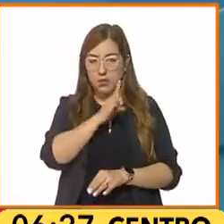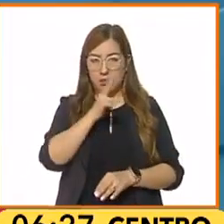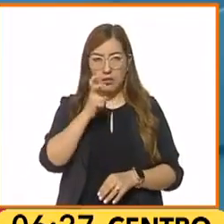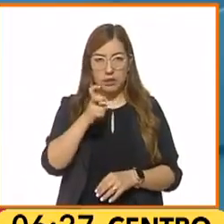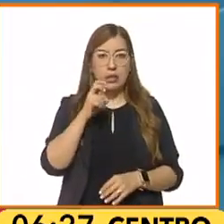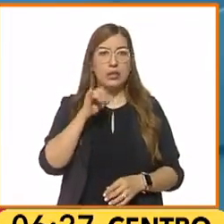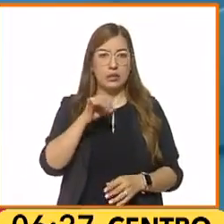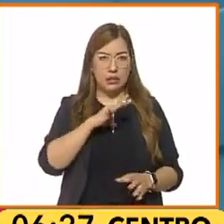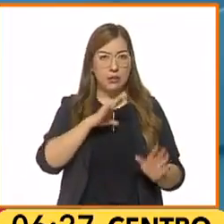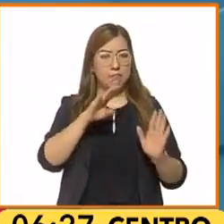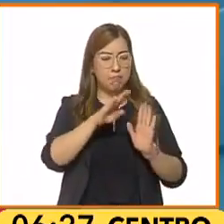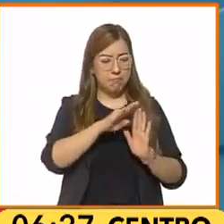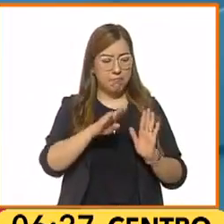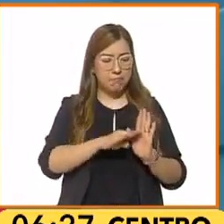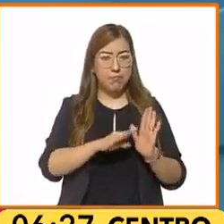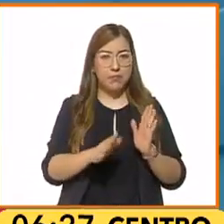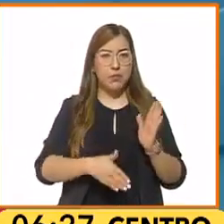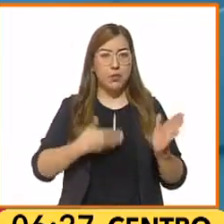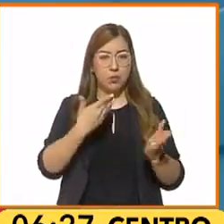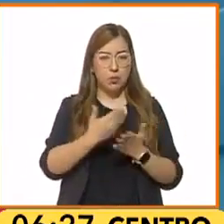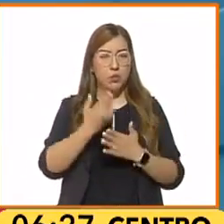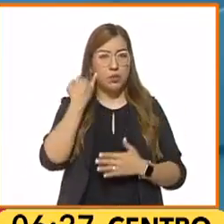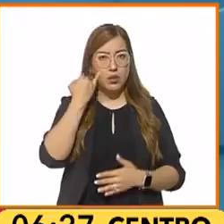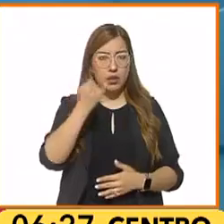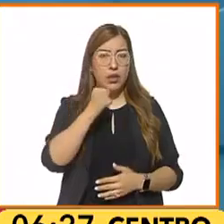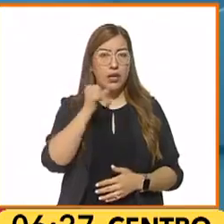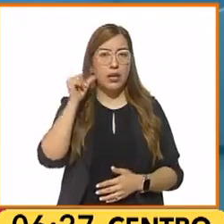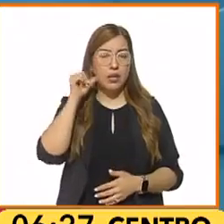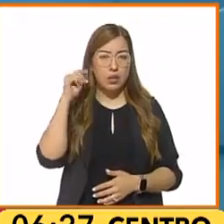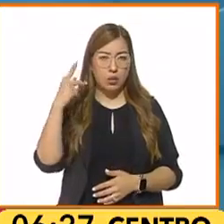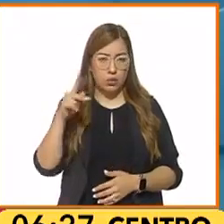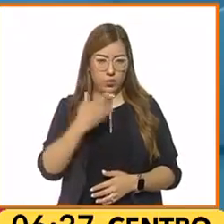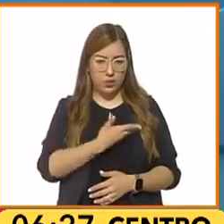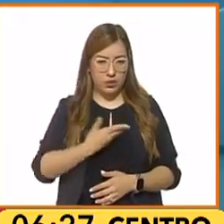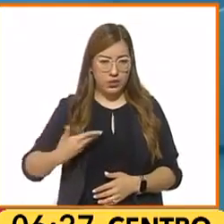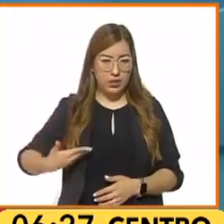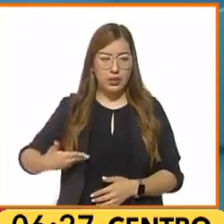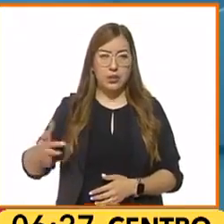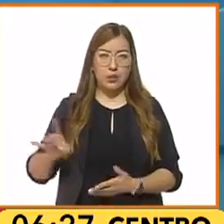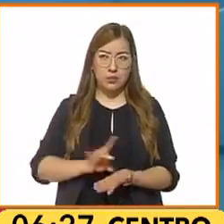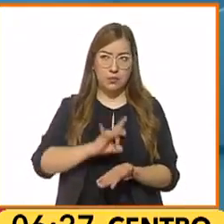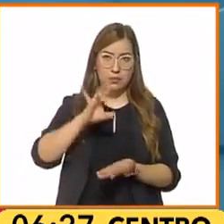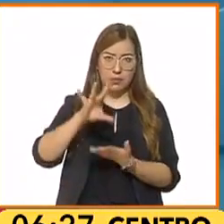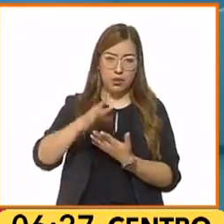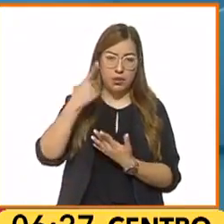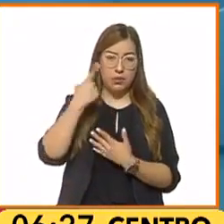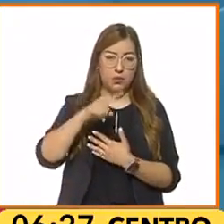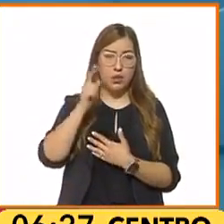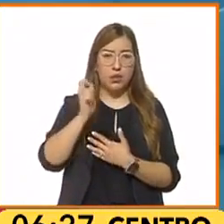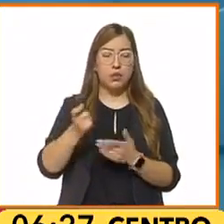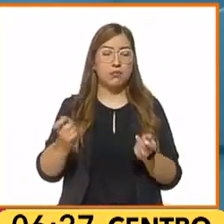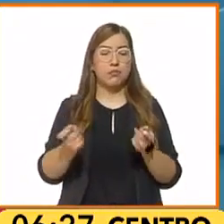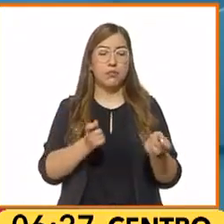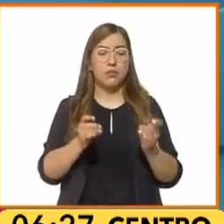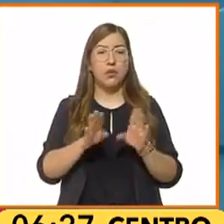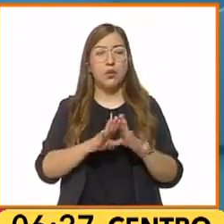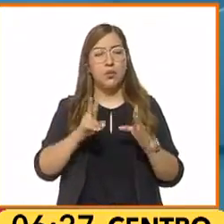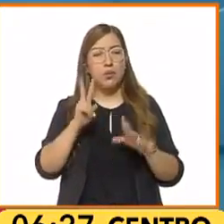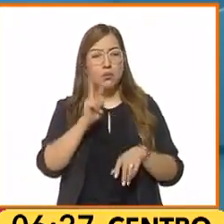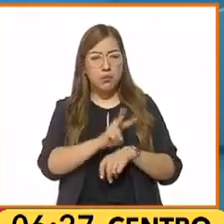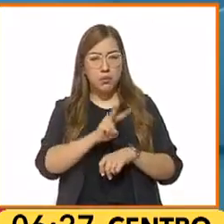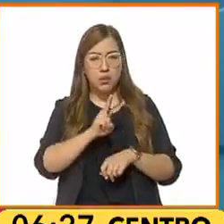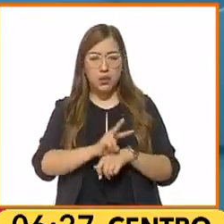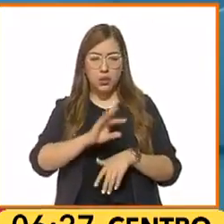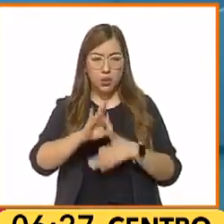contenidos en esta iniciativa que ha enviado el día de ayer la doctora Claudia Sheinbaum para regular la transmisión de